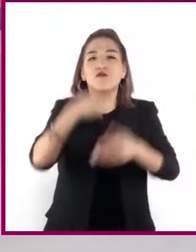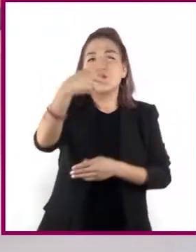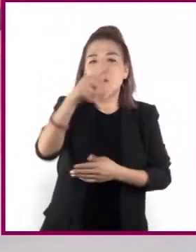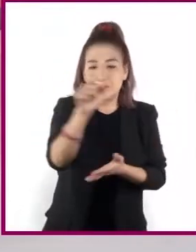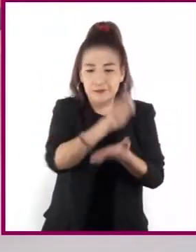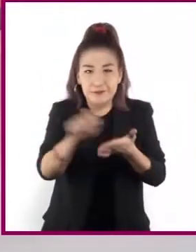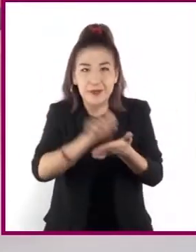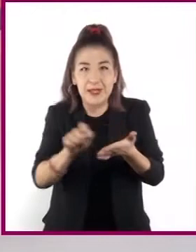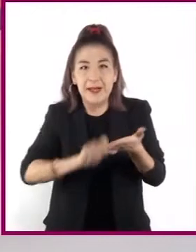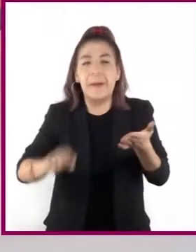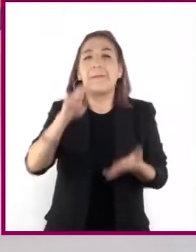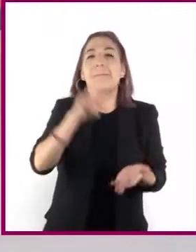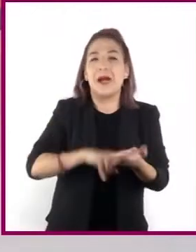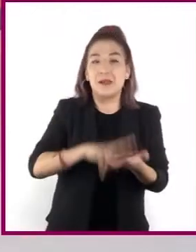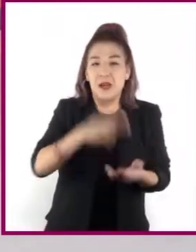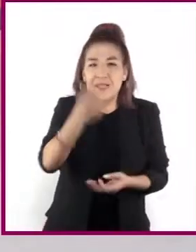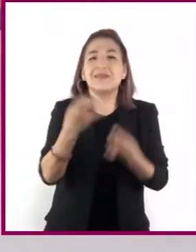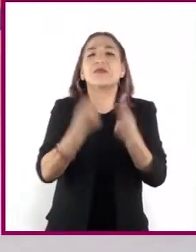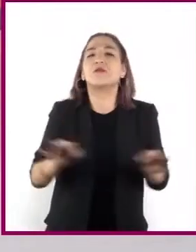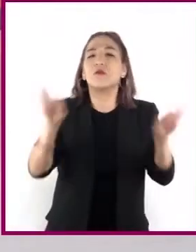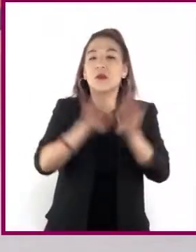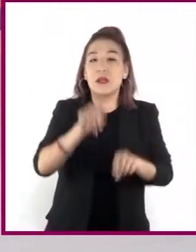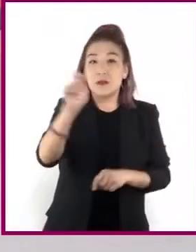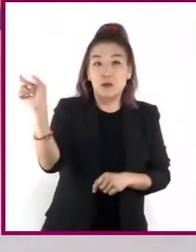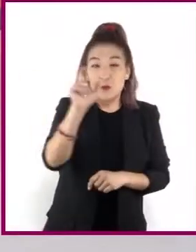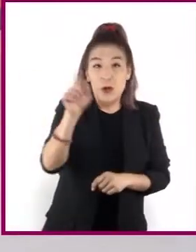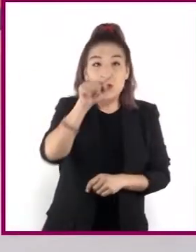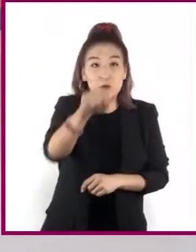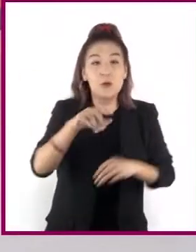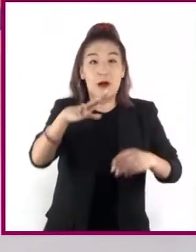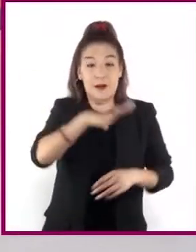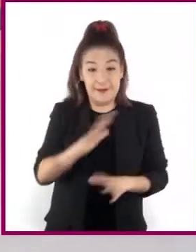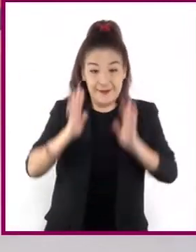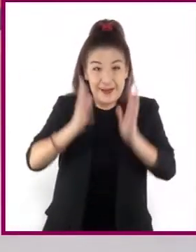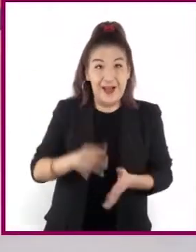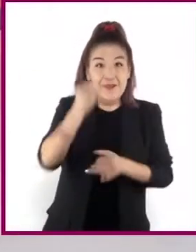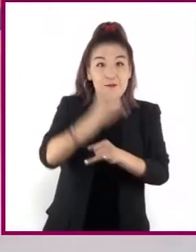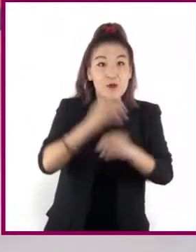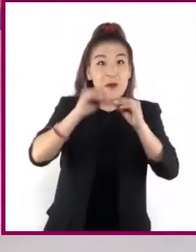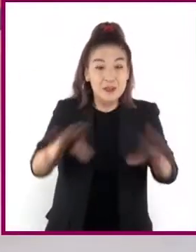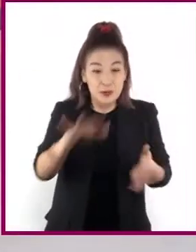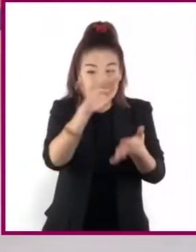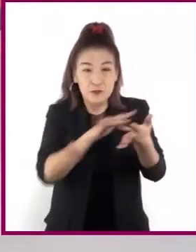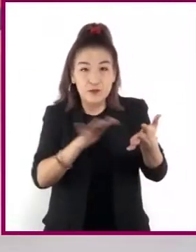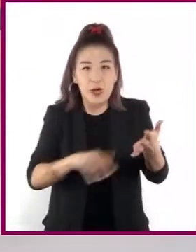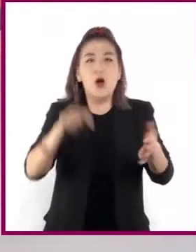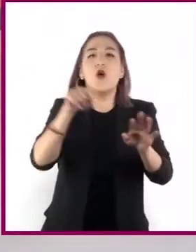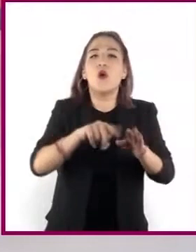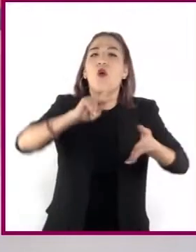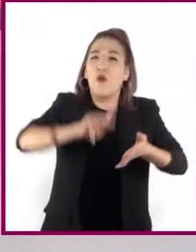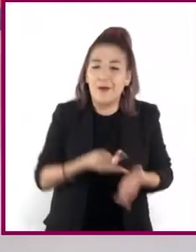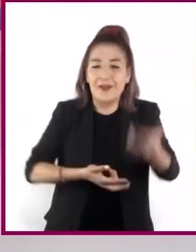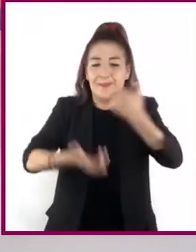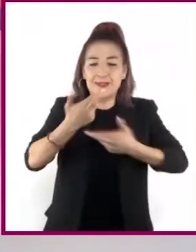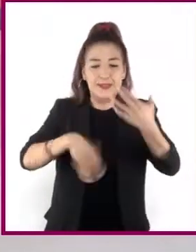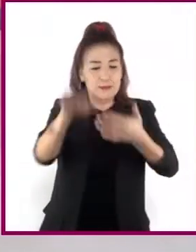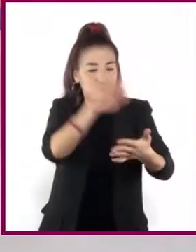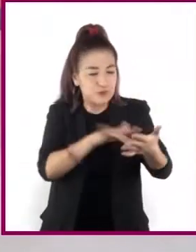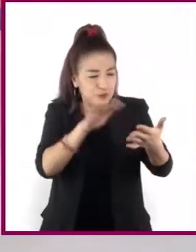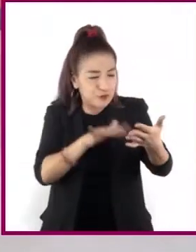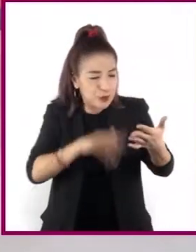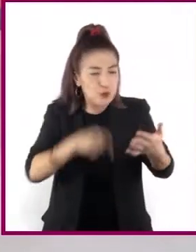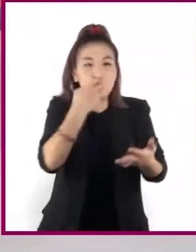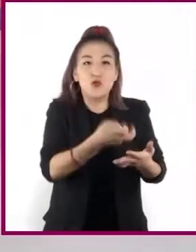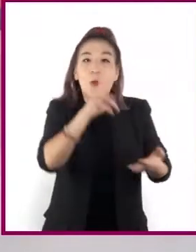escritas. Uy, eso significa que cuando tenemos nuestros textos les damos una escala de valor dependiendo de